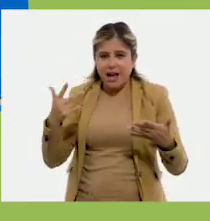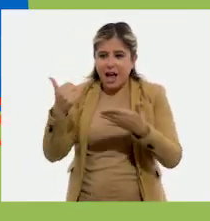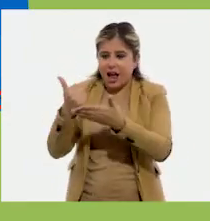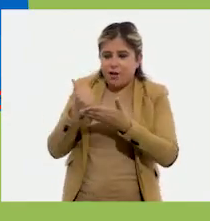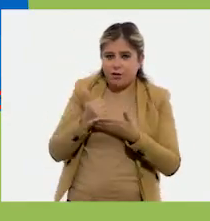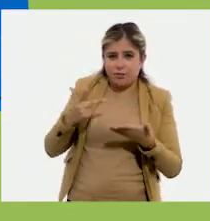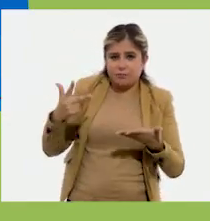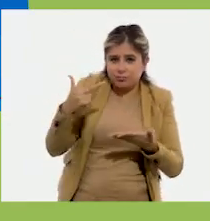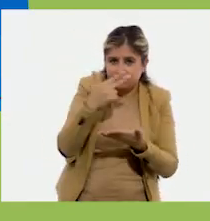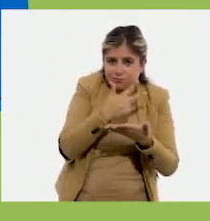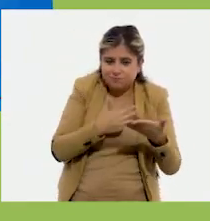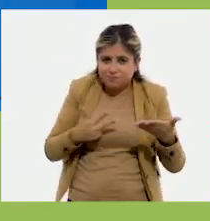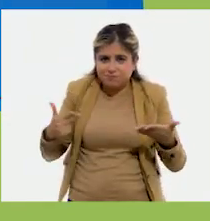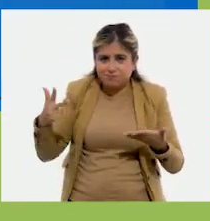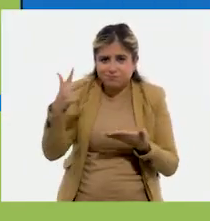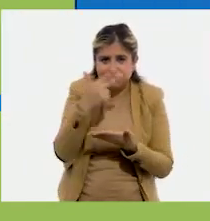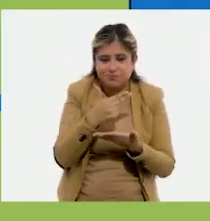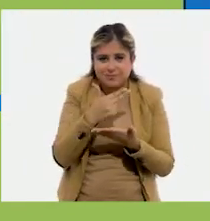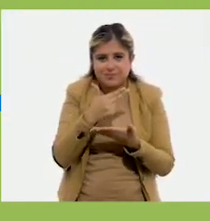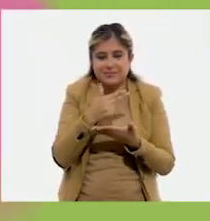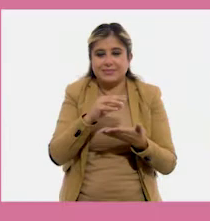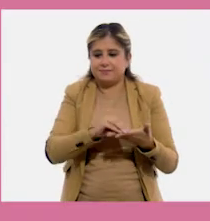las líneas marcadas.